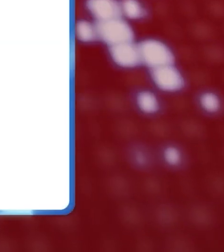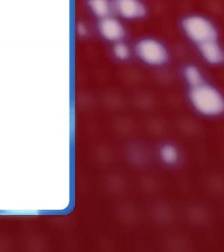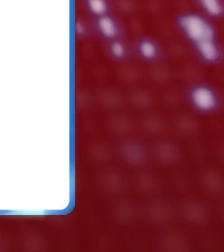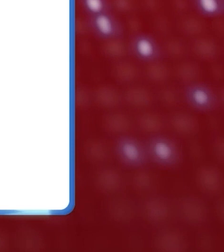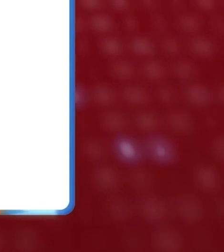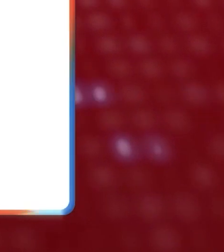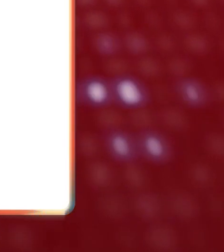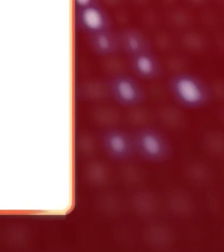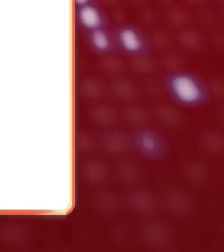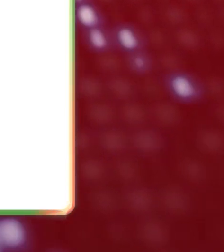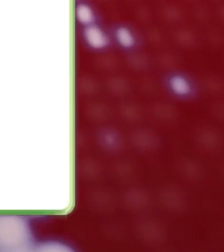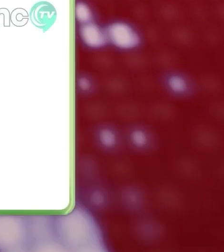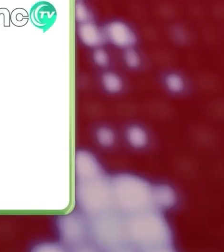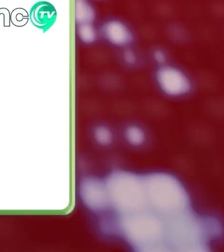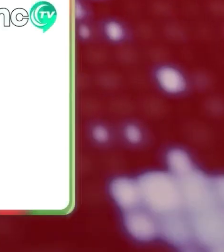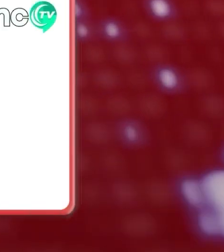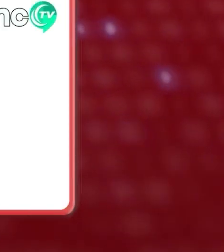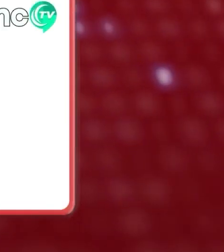noticias